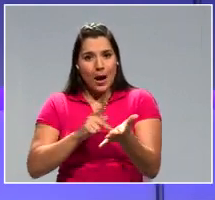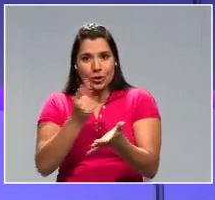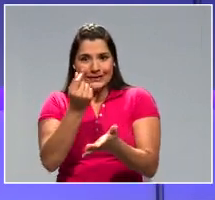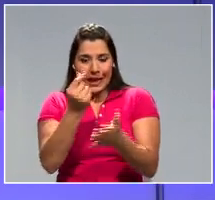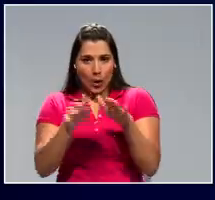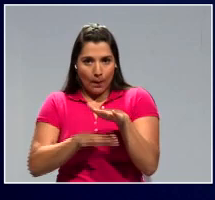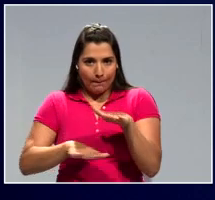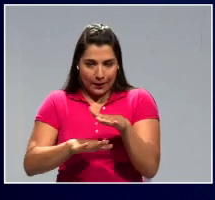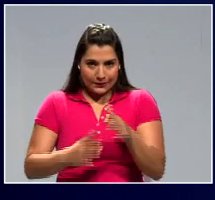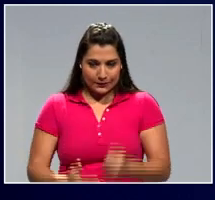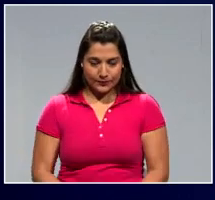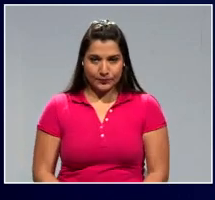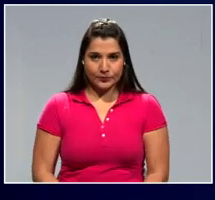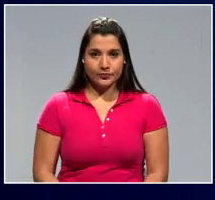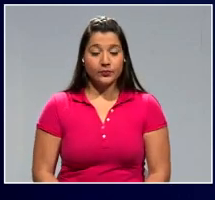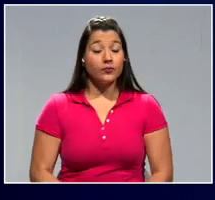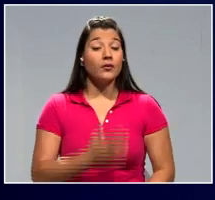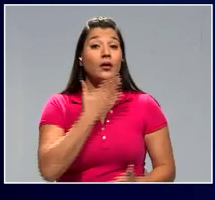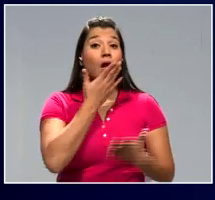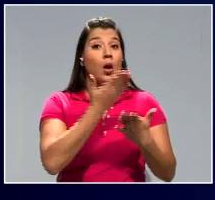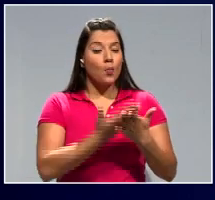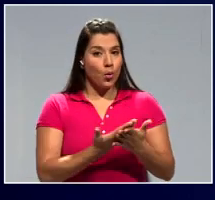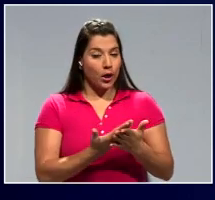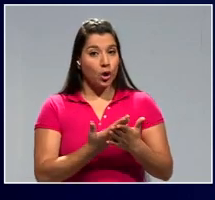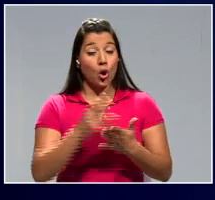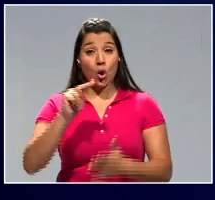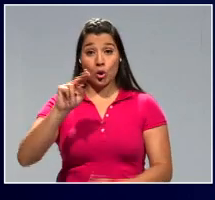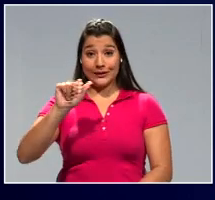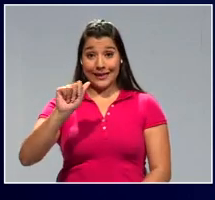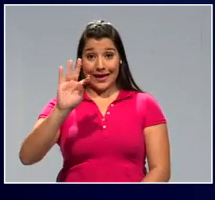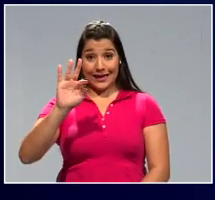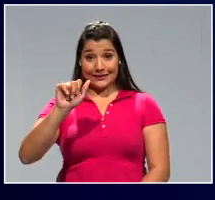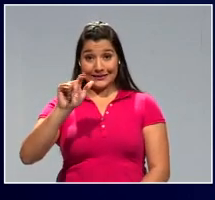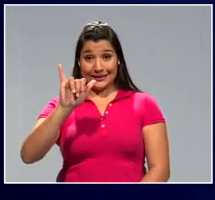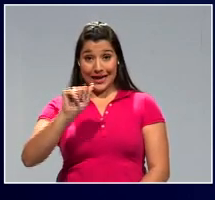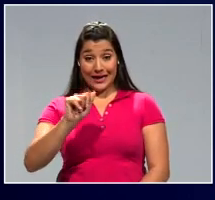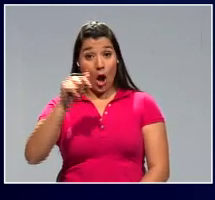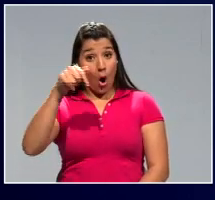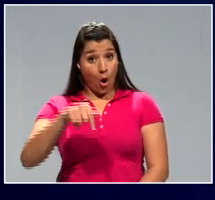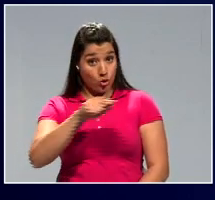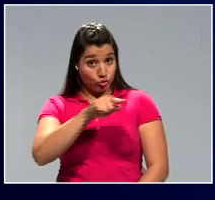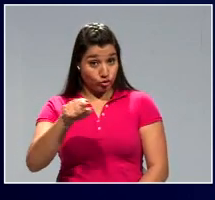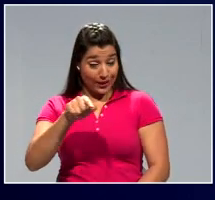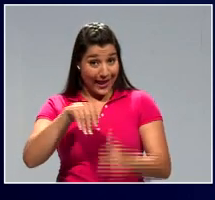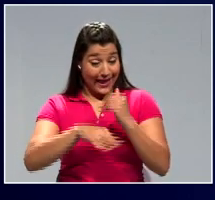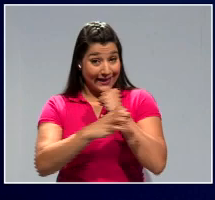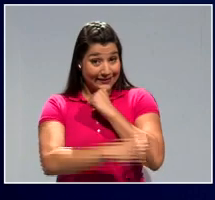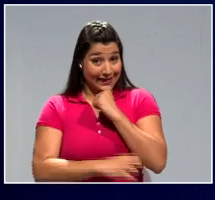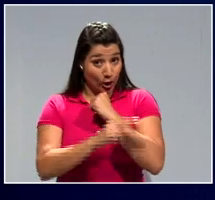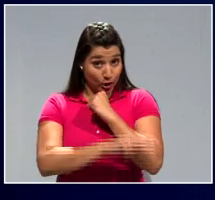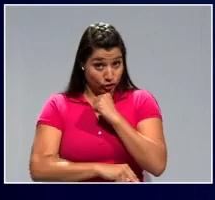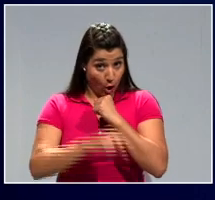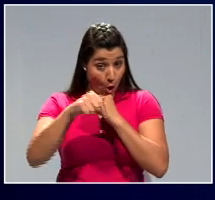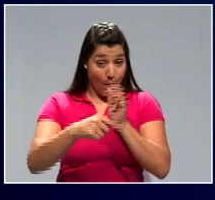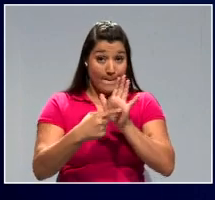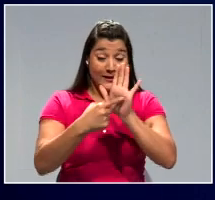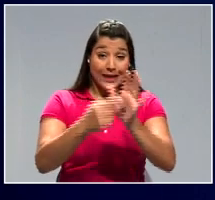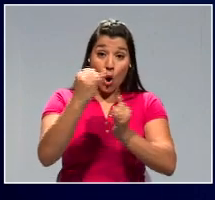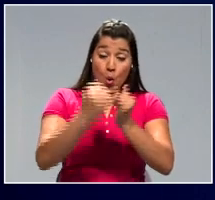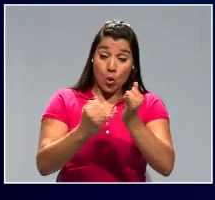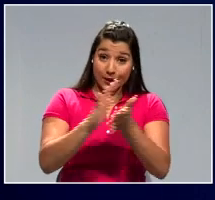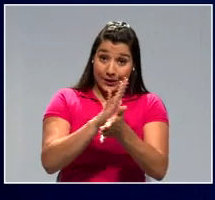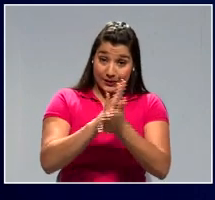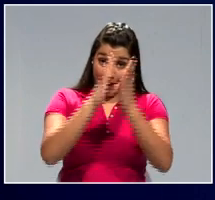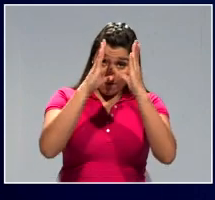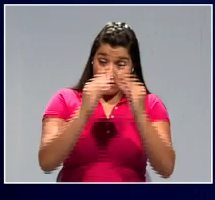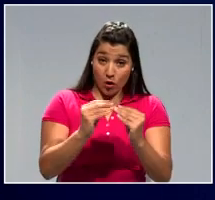Bueno, precisamente, Natalia, hoy ustedes en el Estado de la Nación presentaron el último informe que